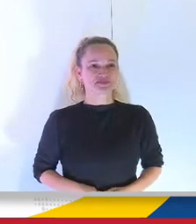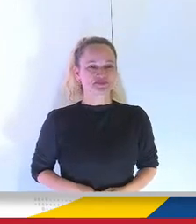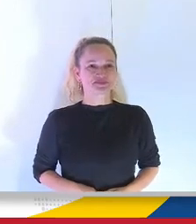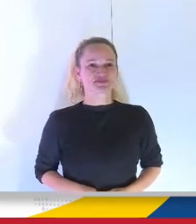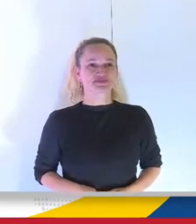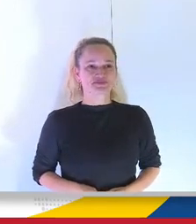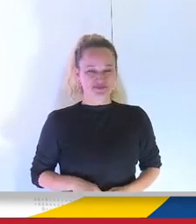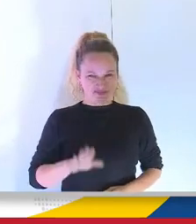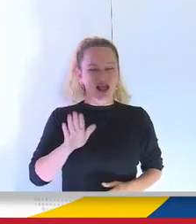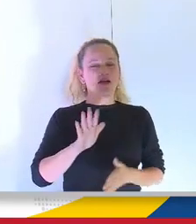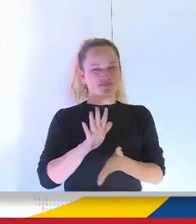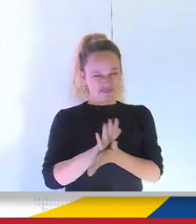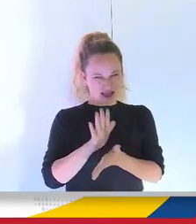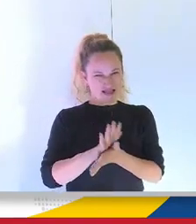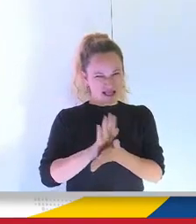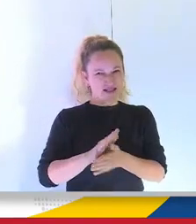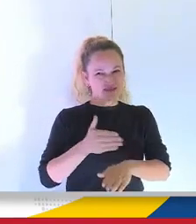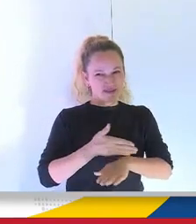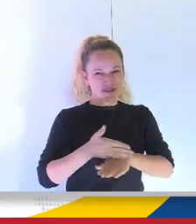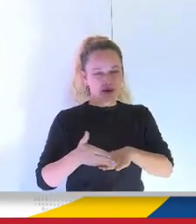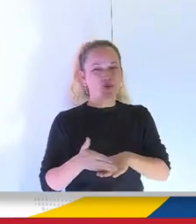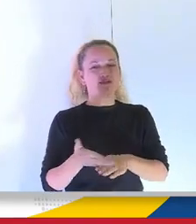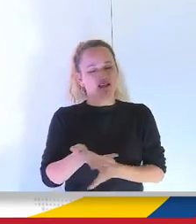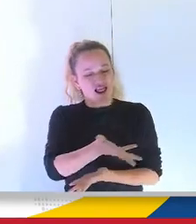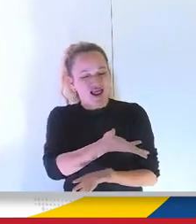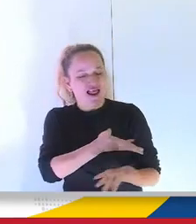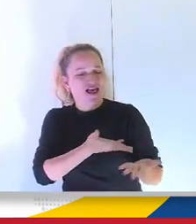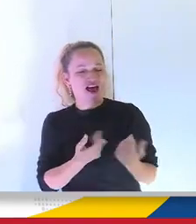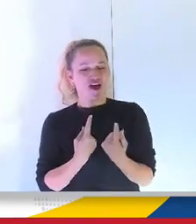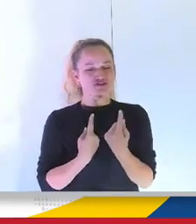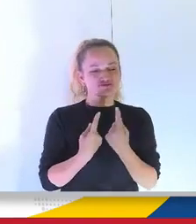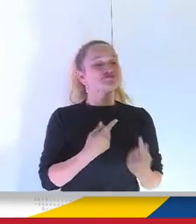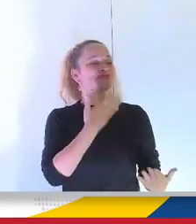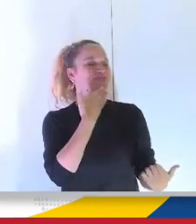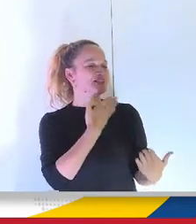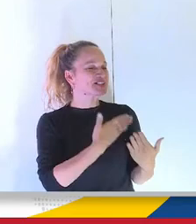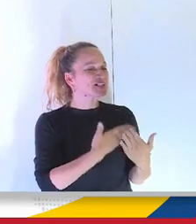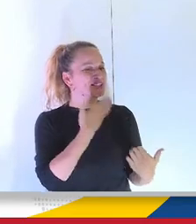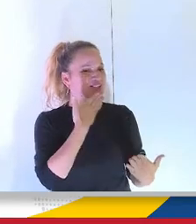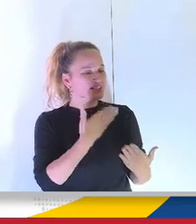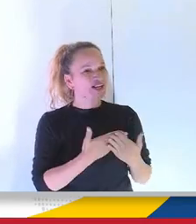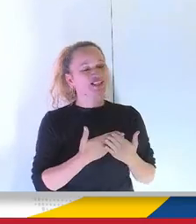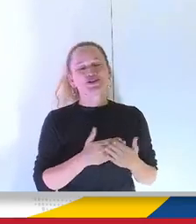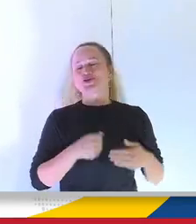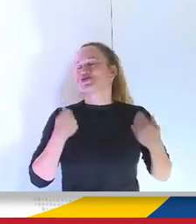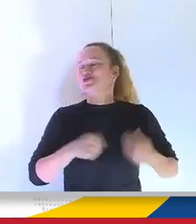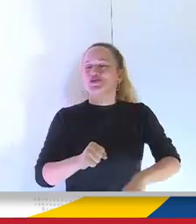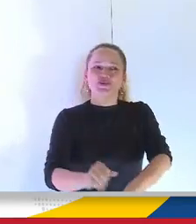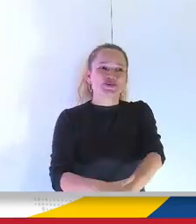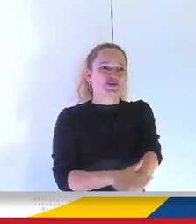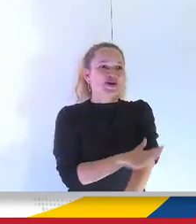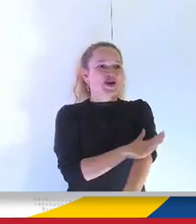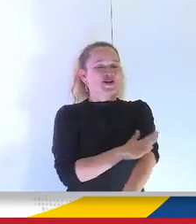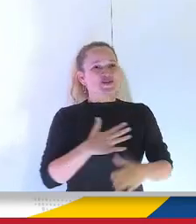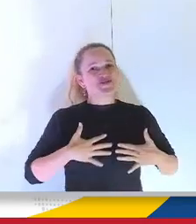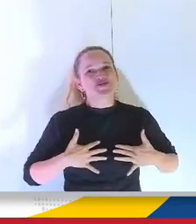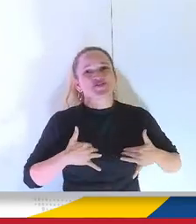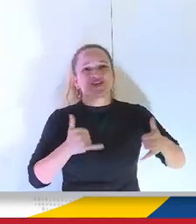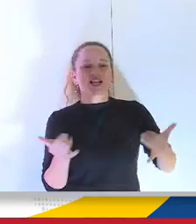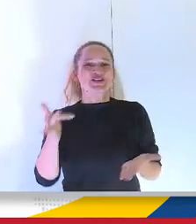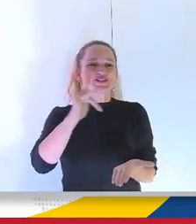Cortito, porque después van a poder intervenir en los paneles simultáneos. Gracias. Estamos felices de estar aquí,